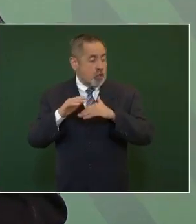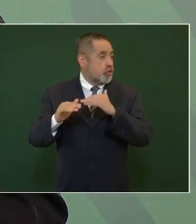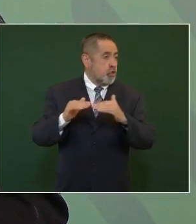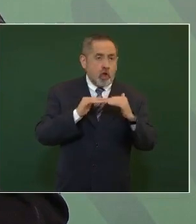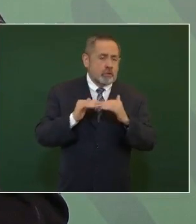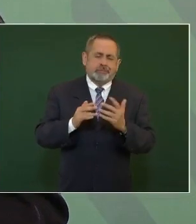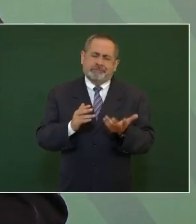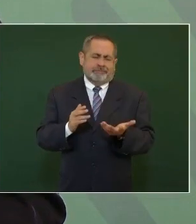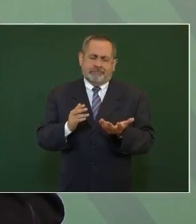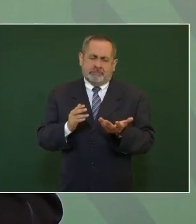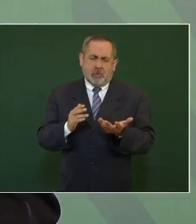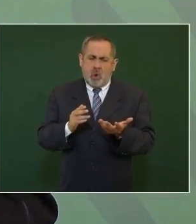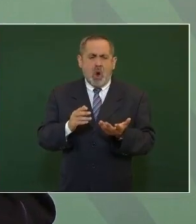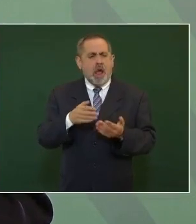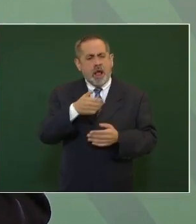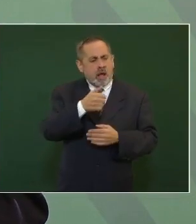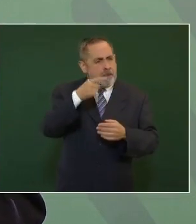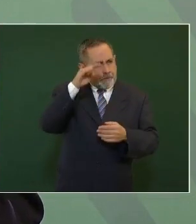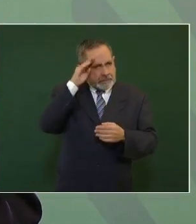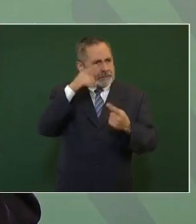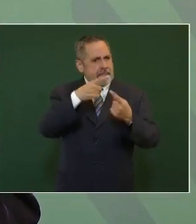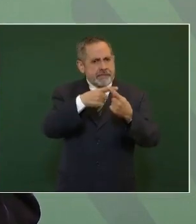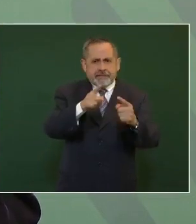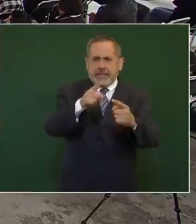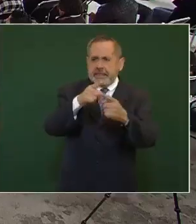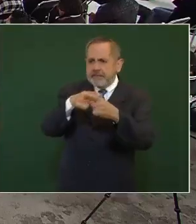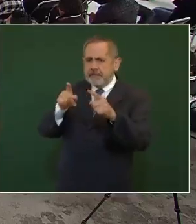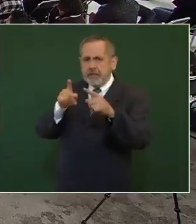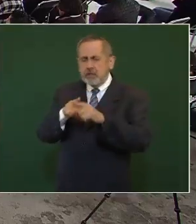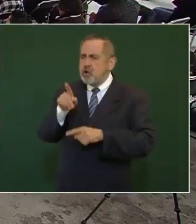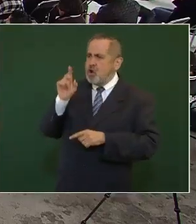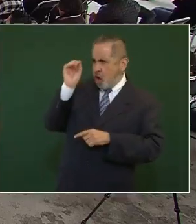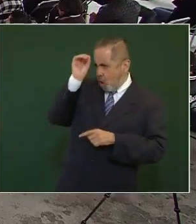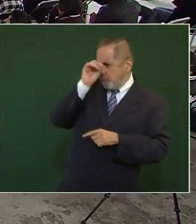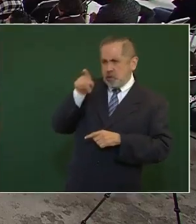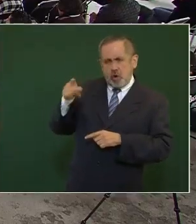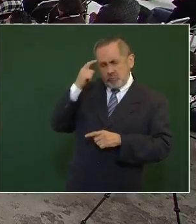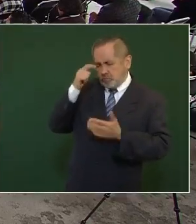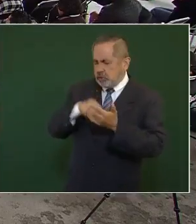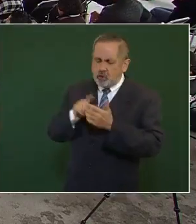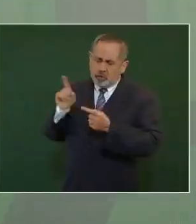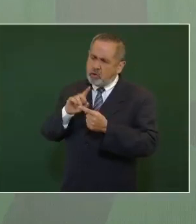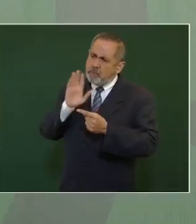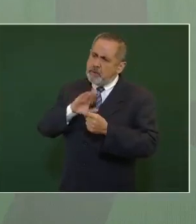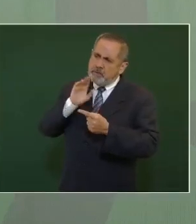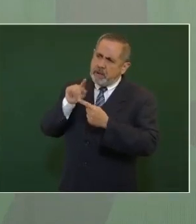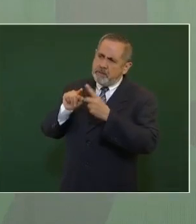se garantice el derecho a disentir, la crítica,